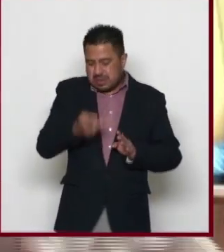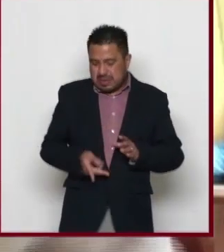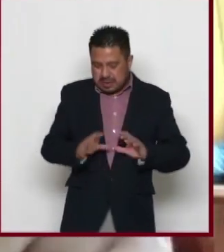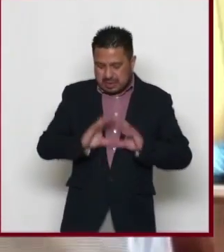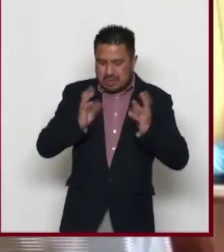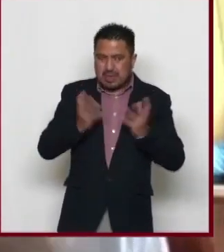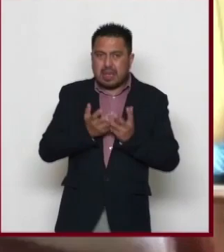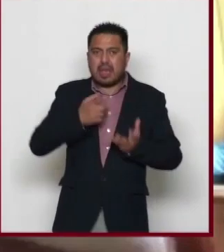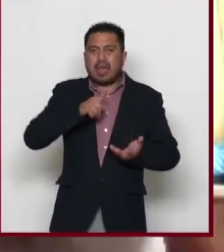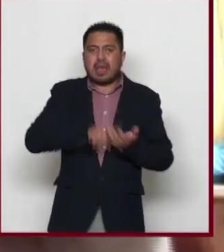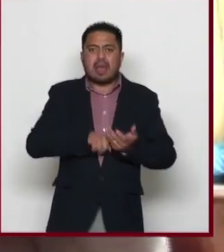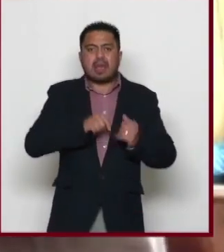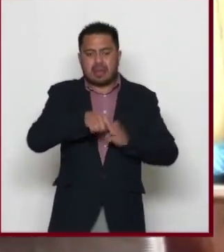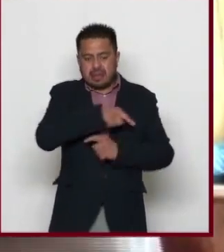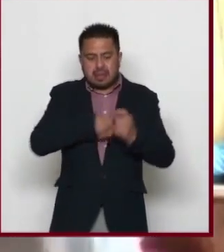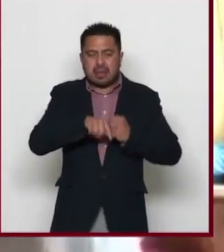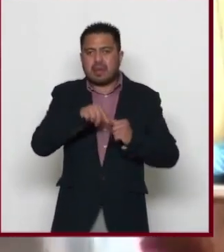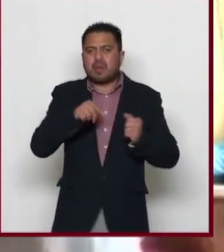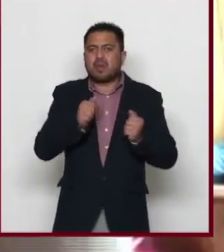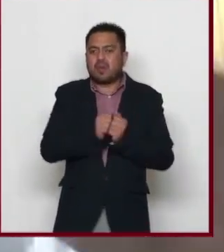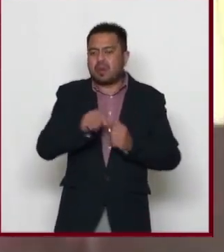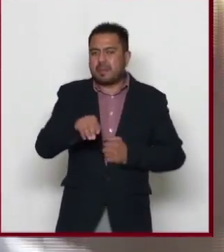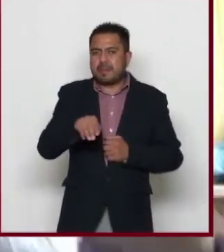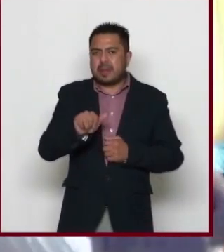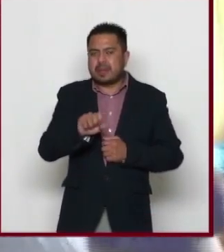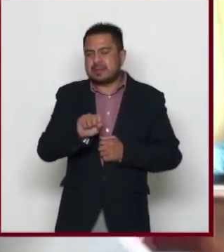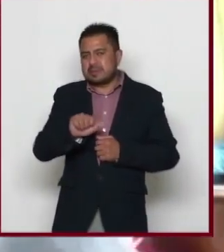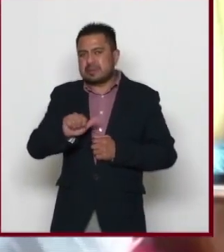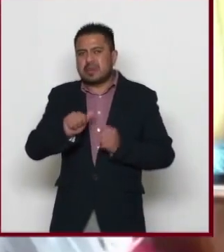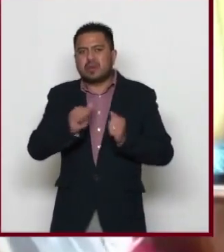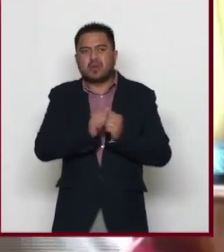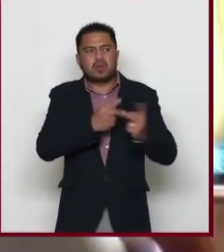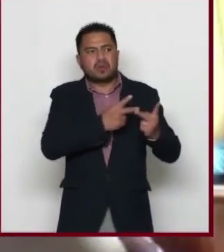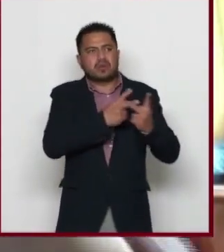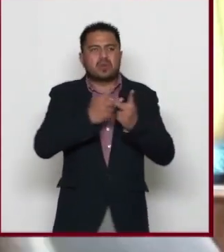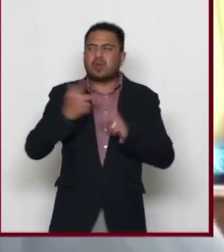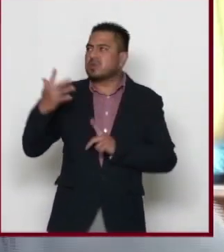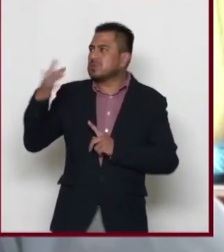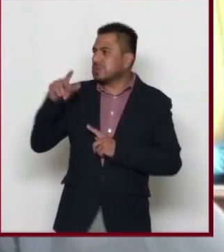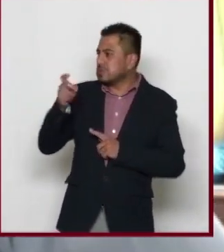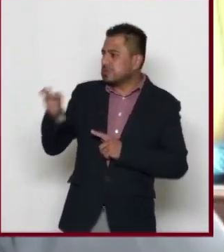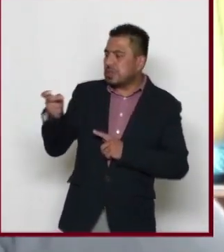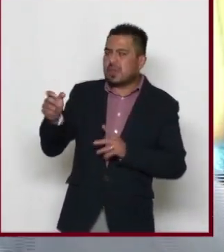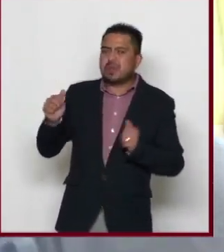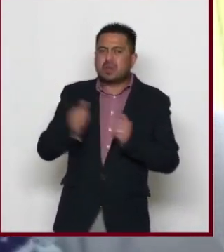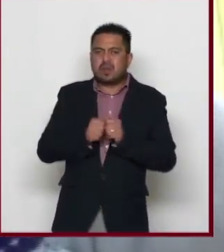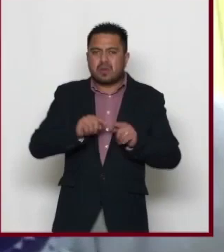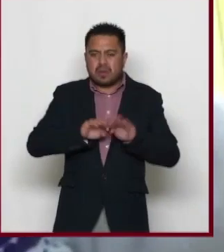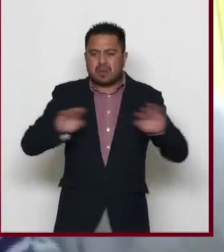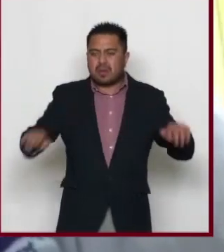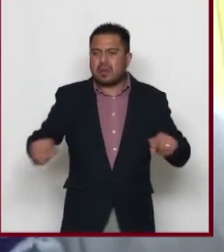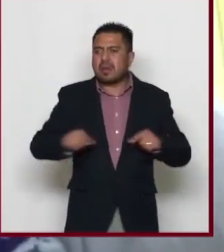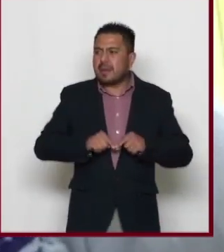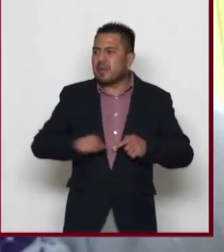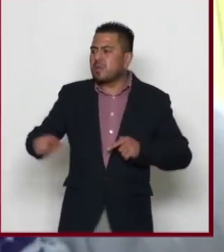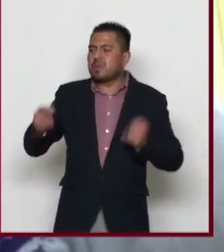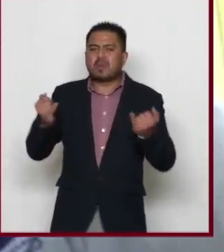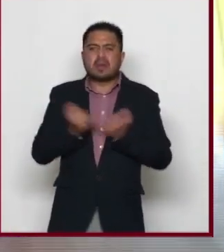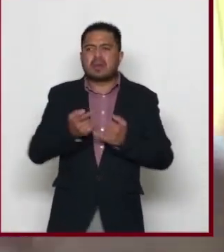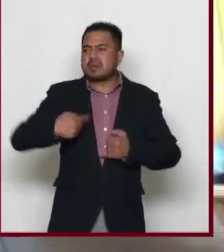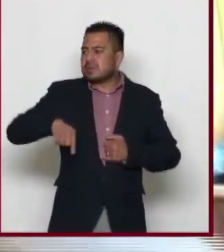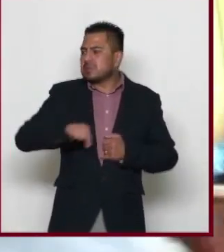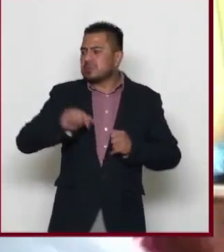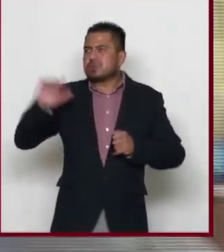no se conoce ninguno exactamente como la Tierra. O sea, que tenga el radio de la Tierra, con la masa de la Tierra, alrededor de una estrella como el